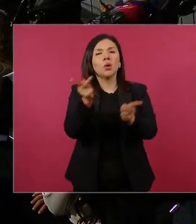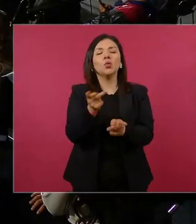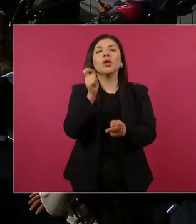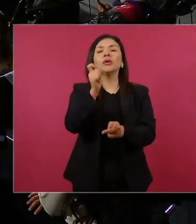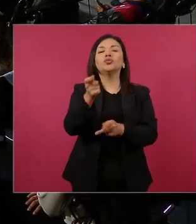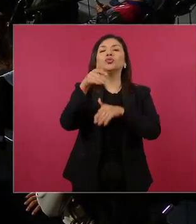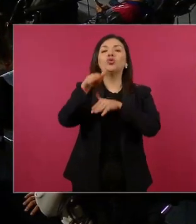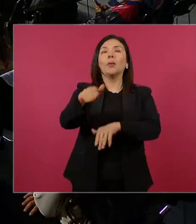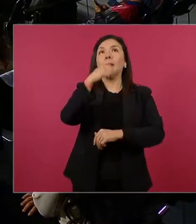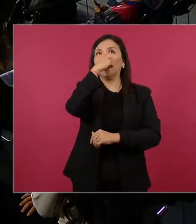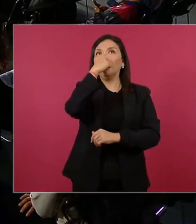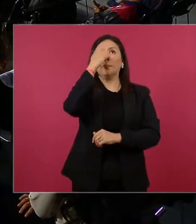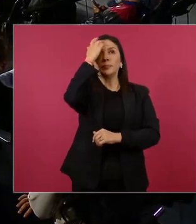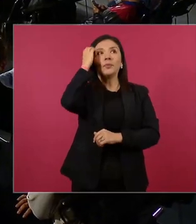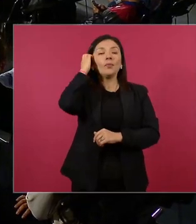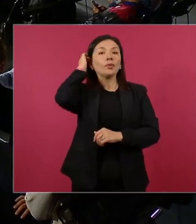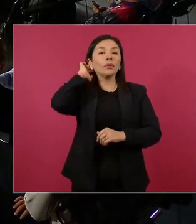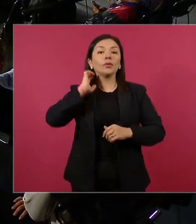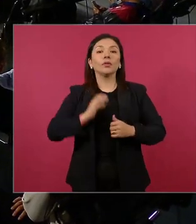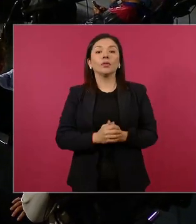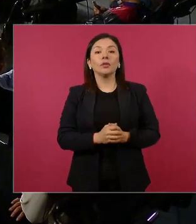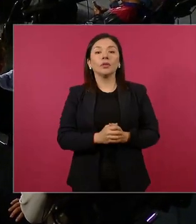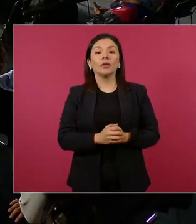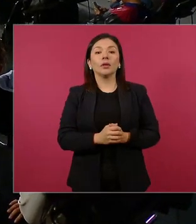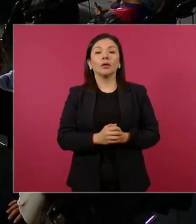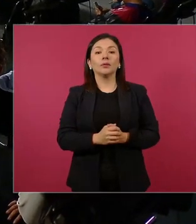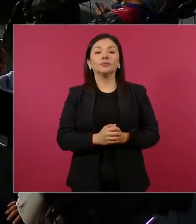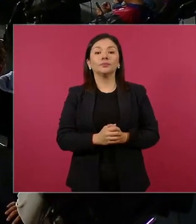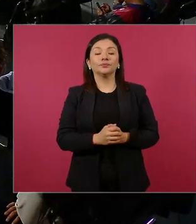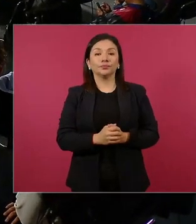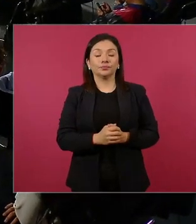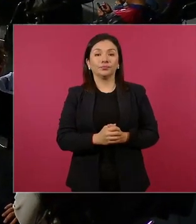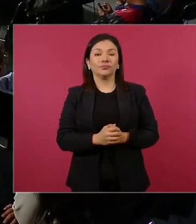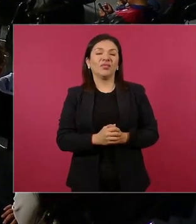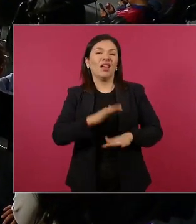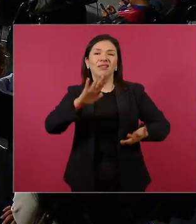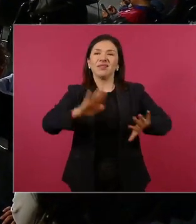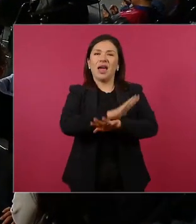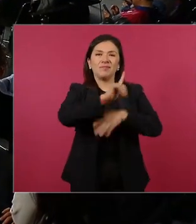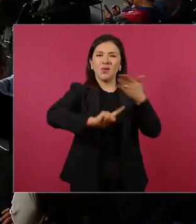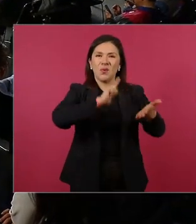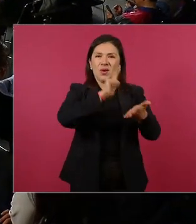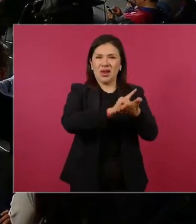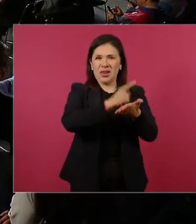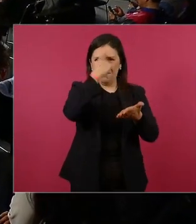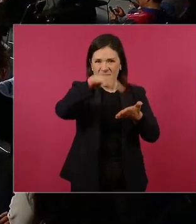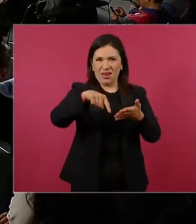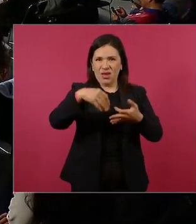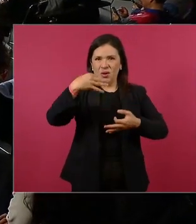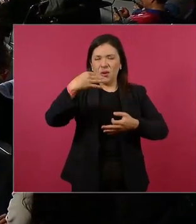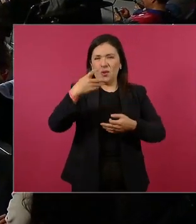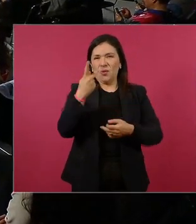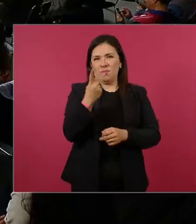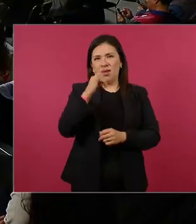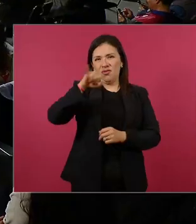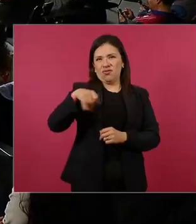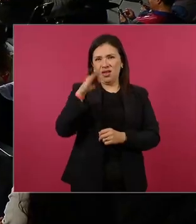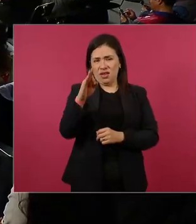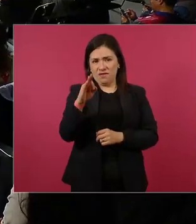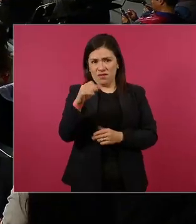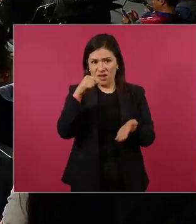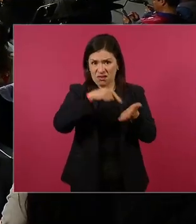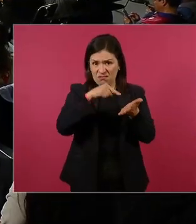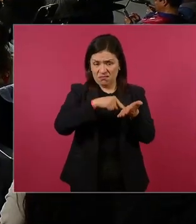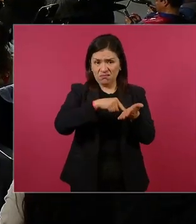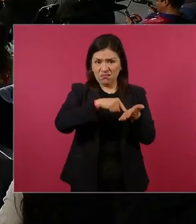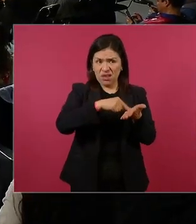acerca de la reforma al Poder Judicial. Si esta reforma no